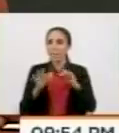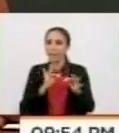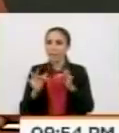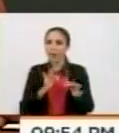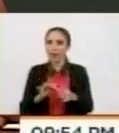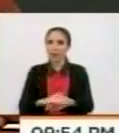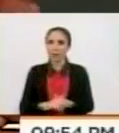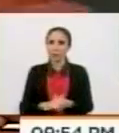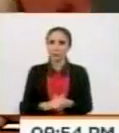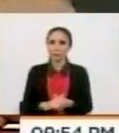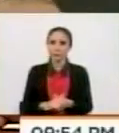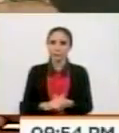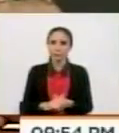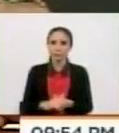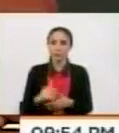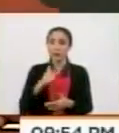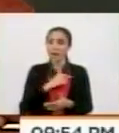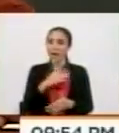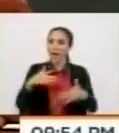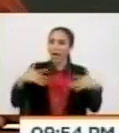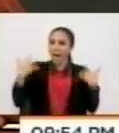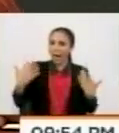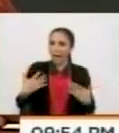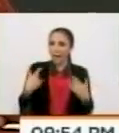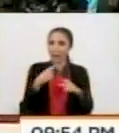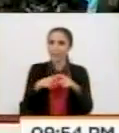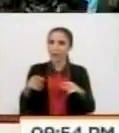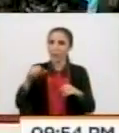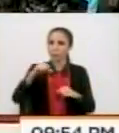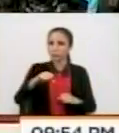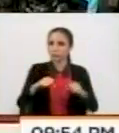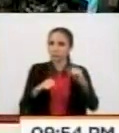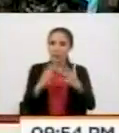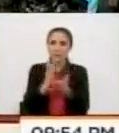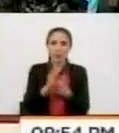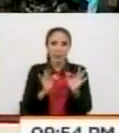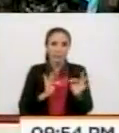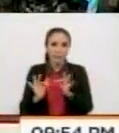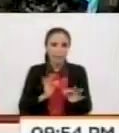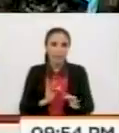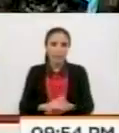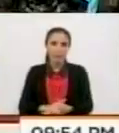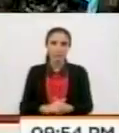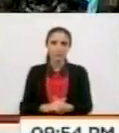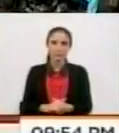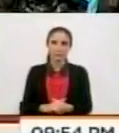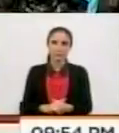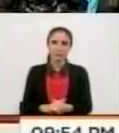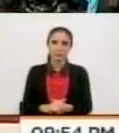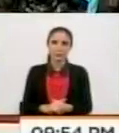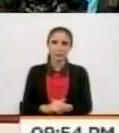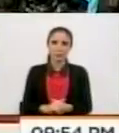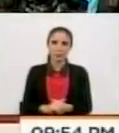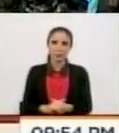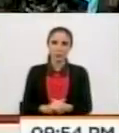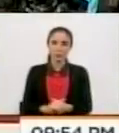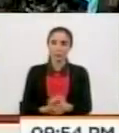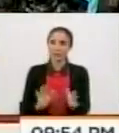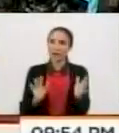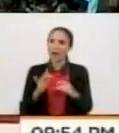ratico bailando y otro ratico golpeando. Y el sentir del pueblo,